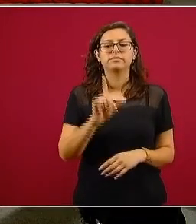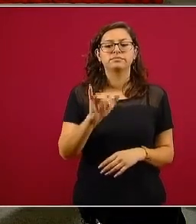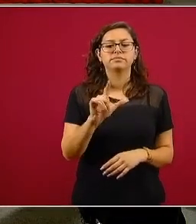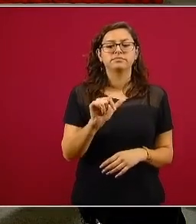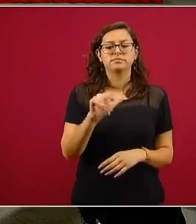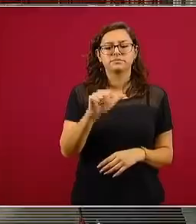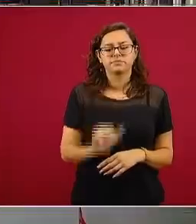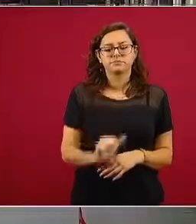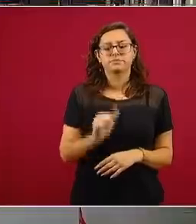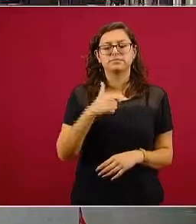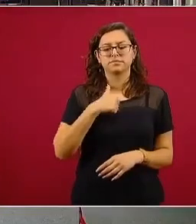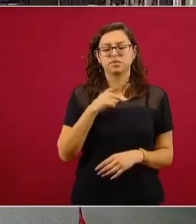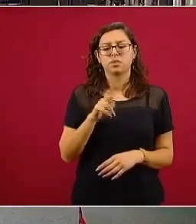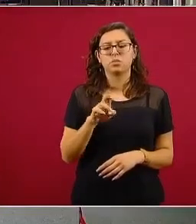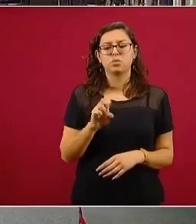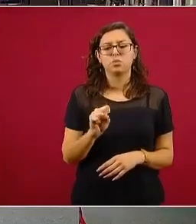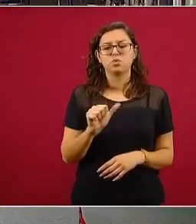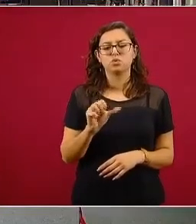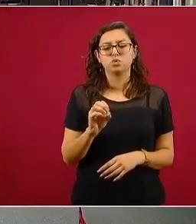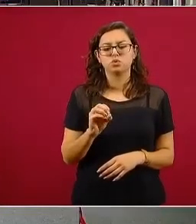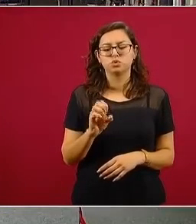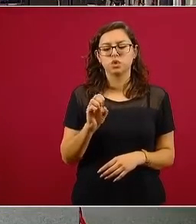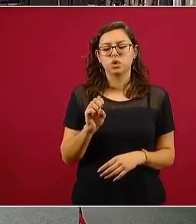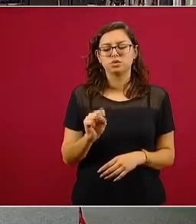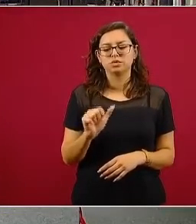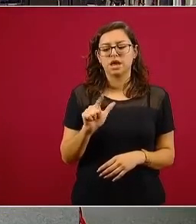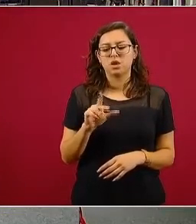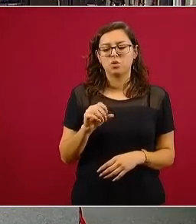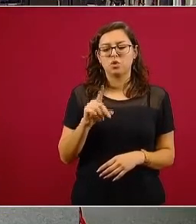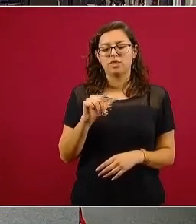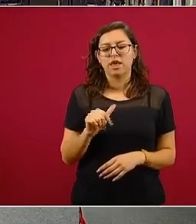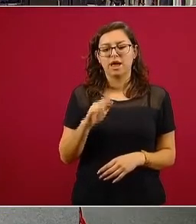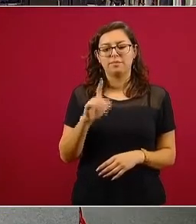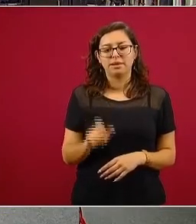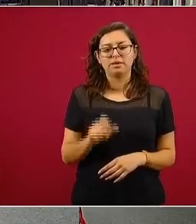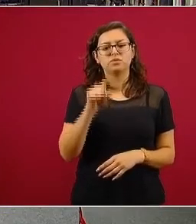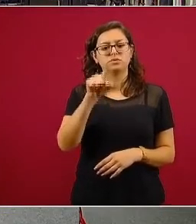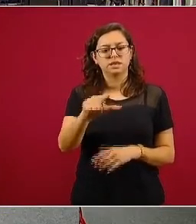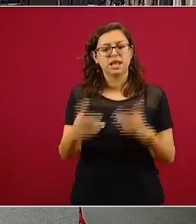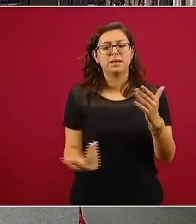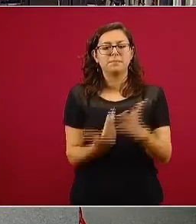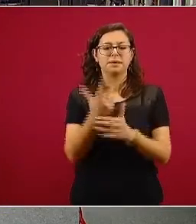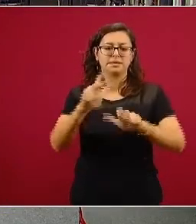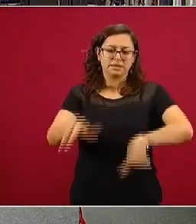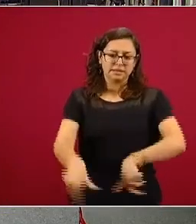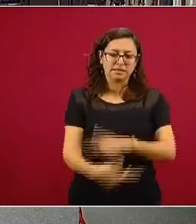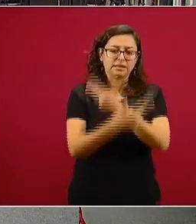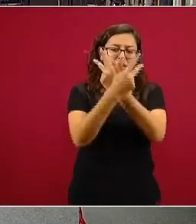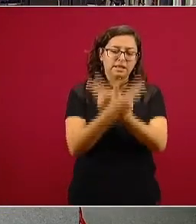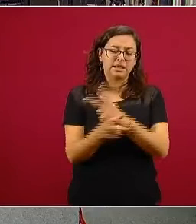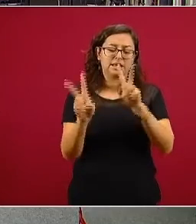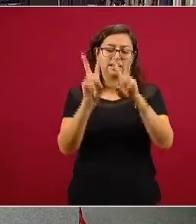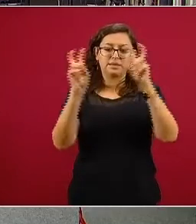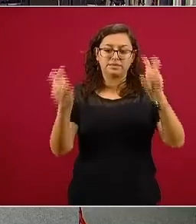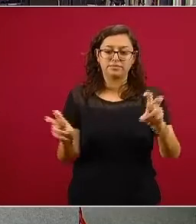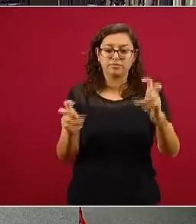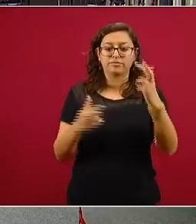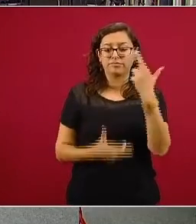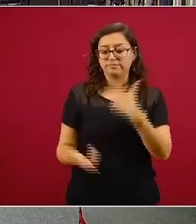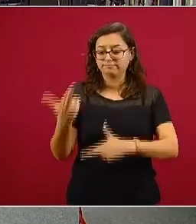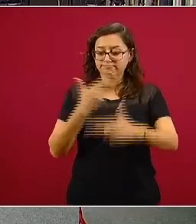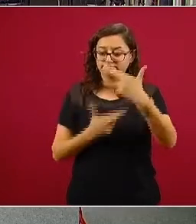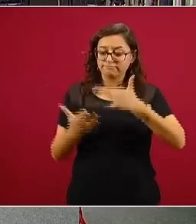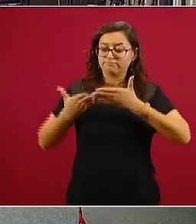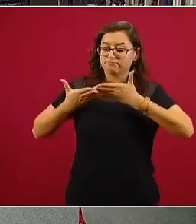Doctor Gatell, usted en la mañana en el webinar El Retorno de lo Público hablaba de algo que no entendí, no